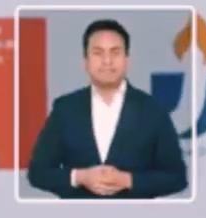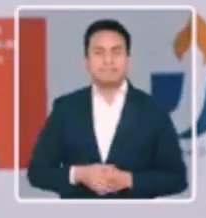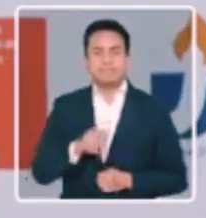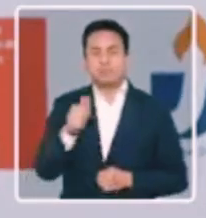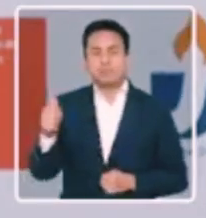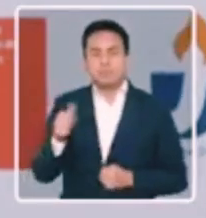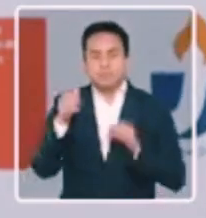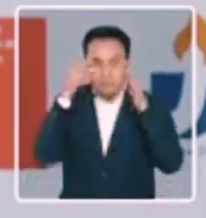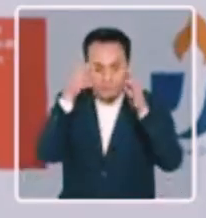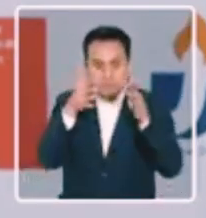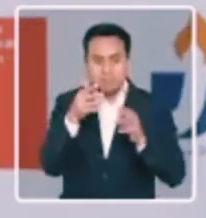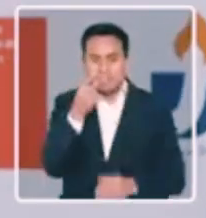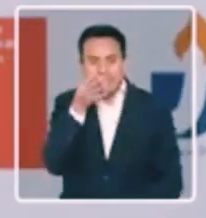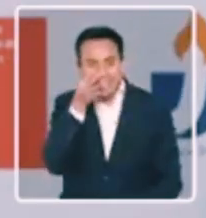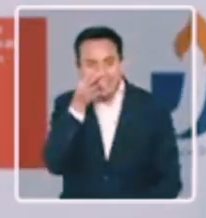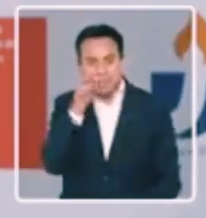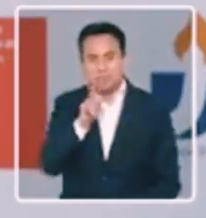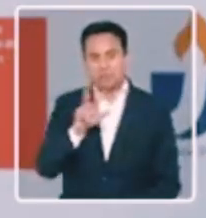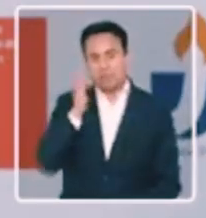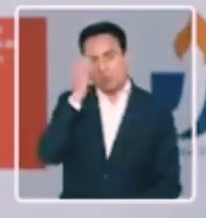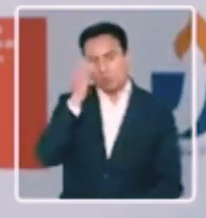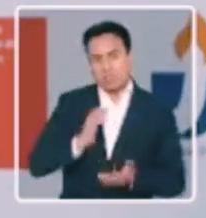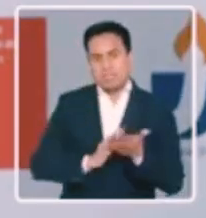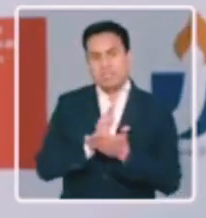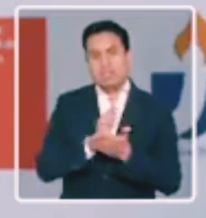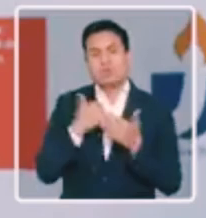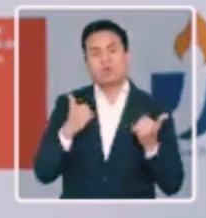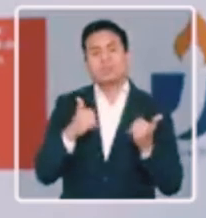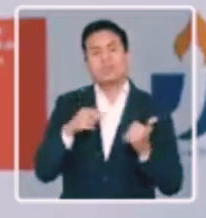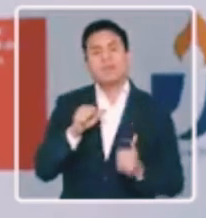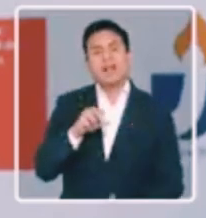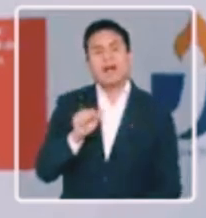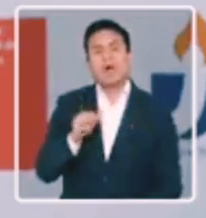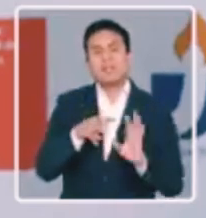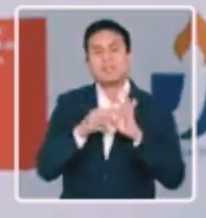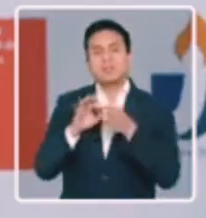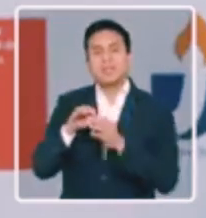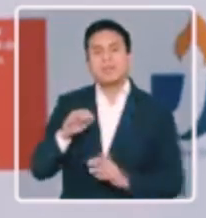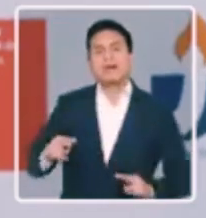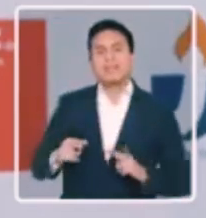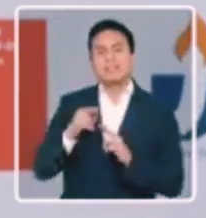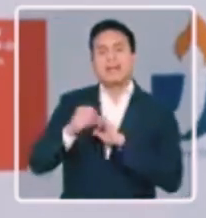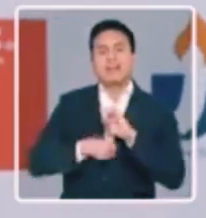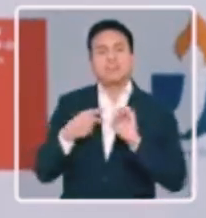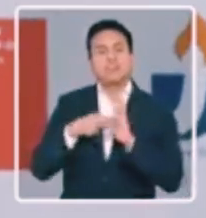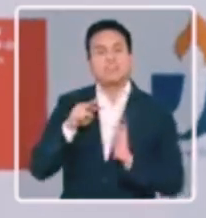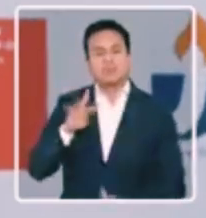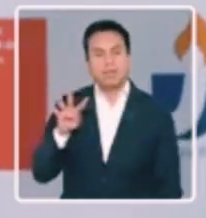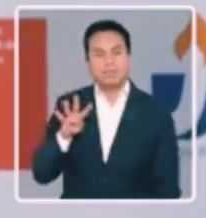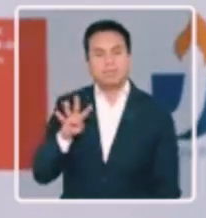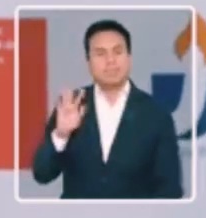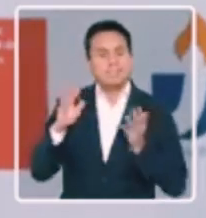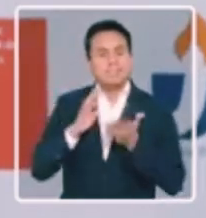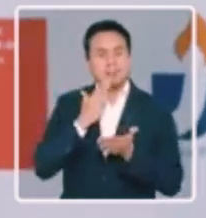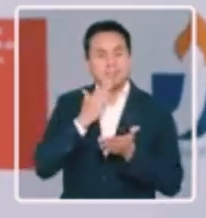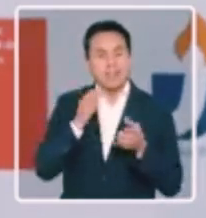estén pendientes porque el 28 de agosto se inician también los juegos paralímpicos de París 2024 y también tenemos la